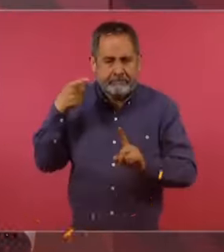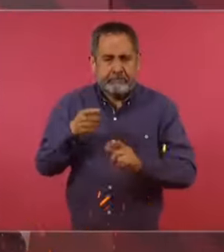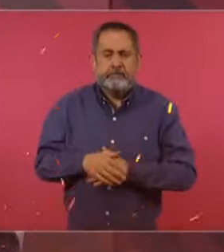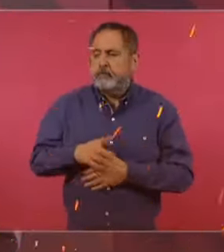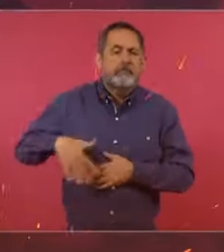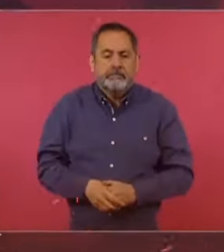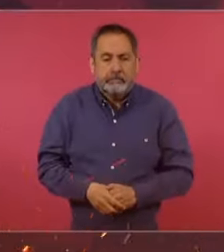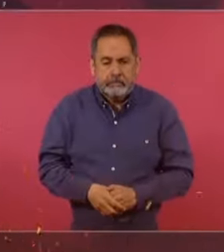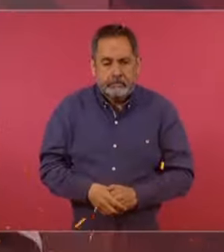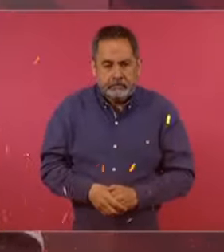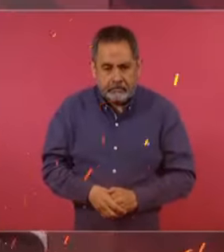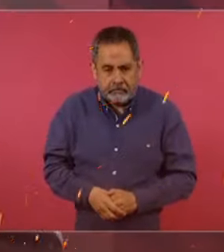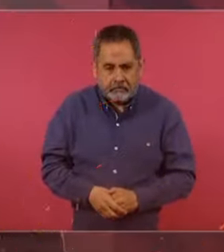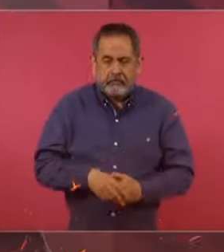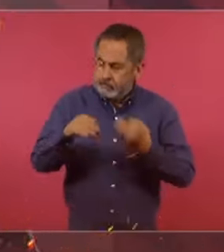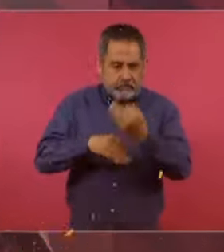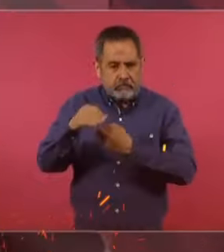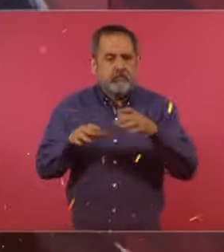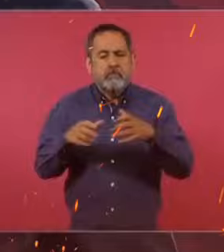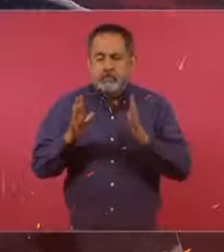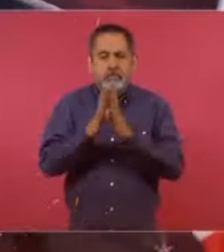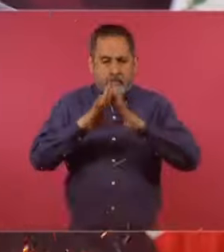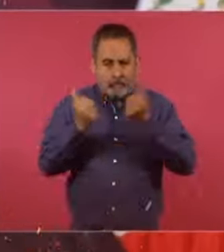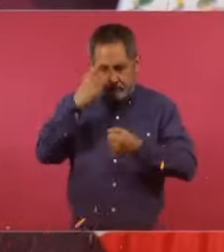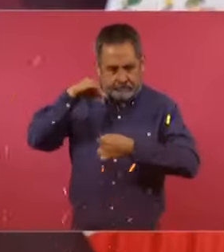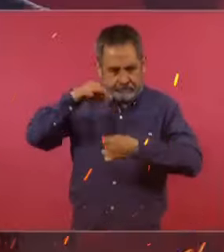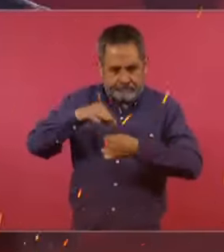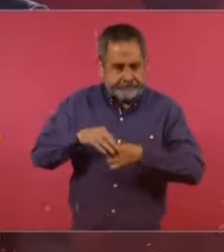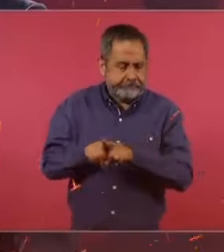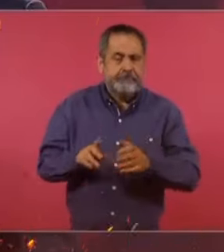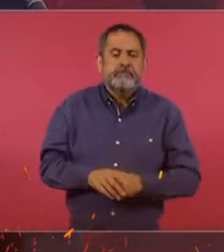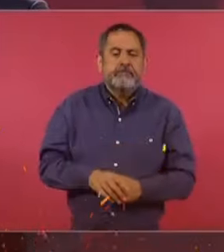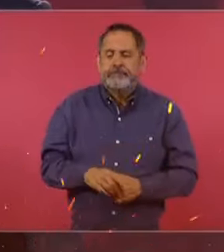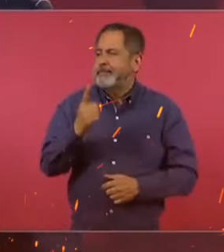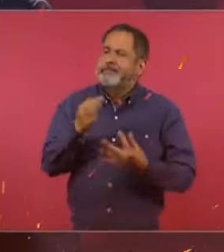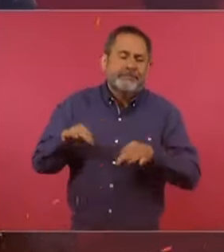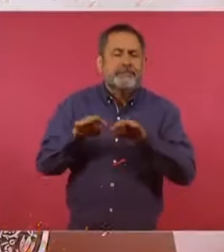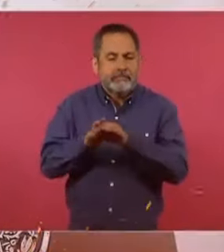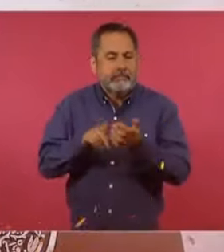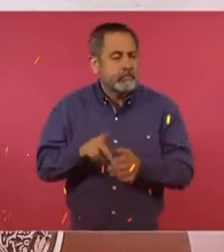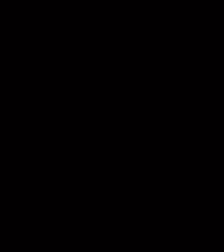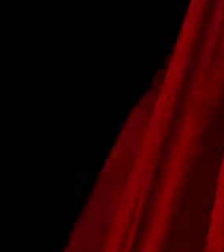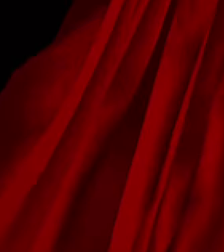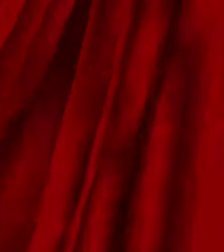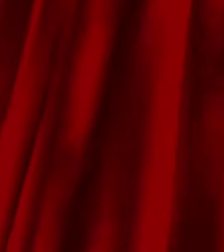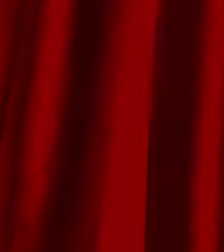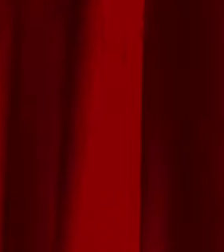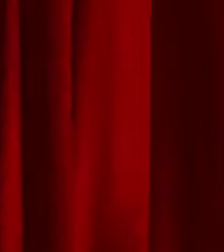participemos todos. Todos participemos en la elección, porque es fundamental el Poder Judicial.